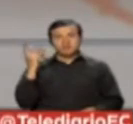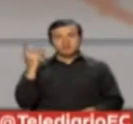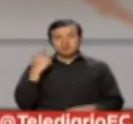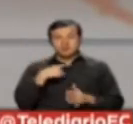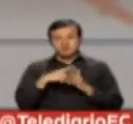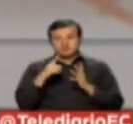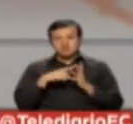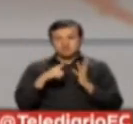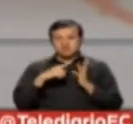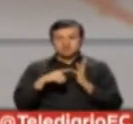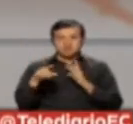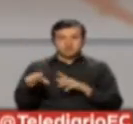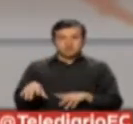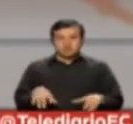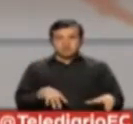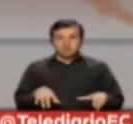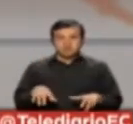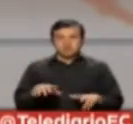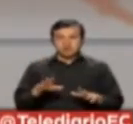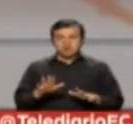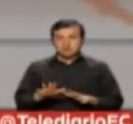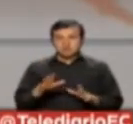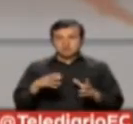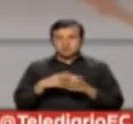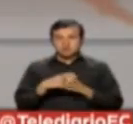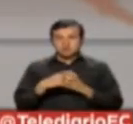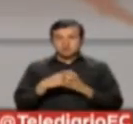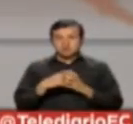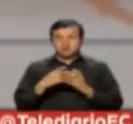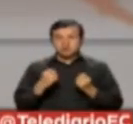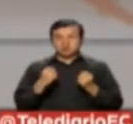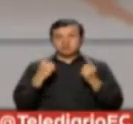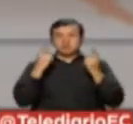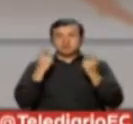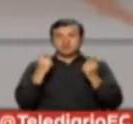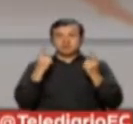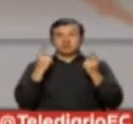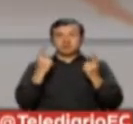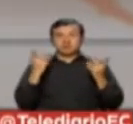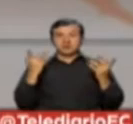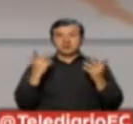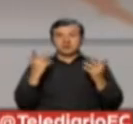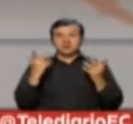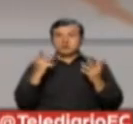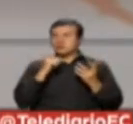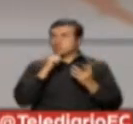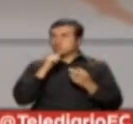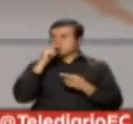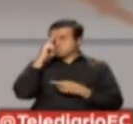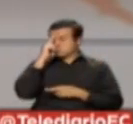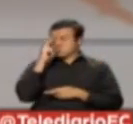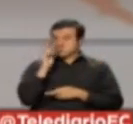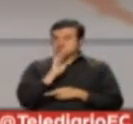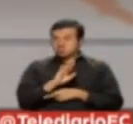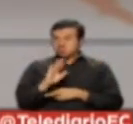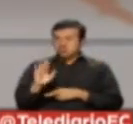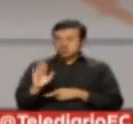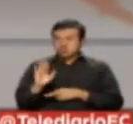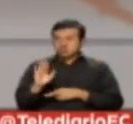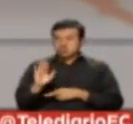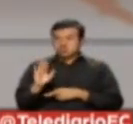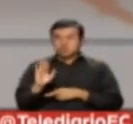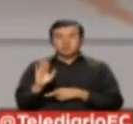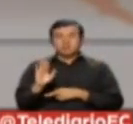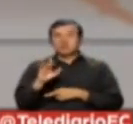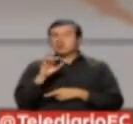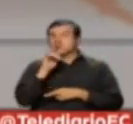diversas actividades por ejemplo cuando puede haber una alarma una alerta de una posible falta de respeto de cualquier lado que sea los primeros que se